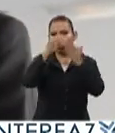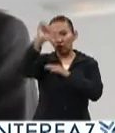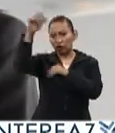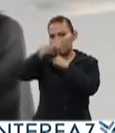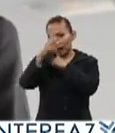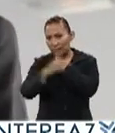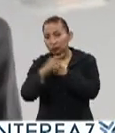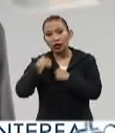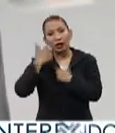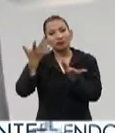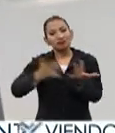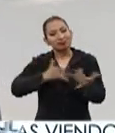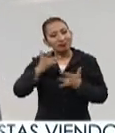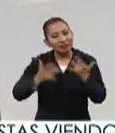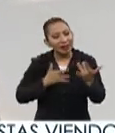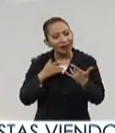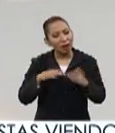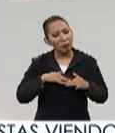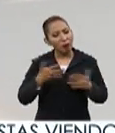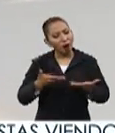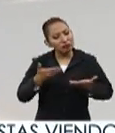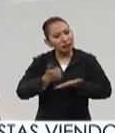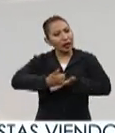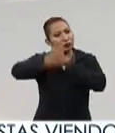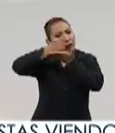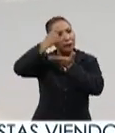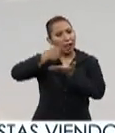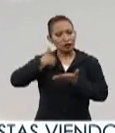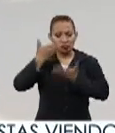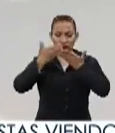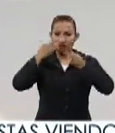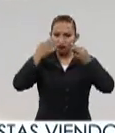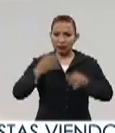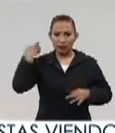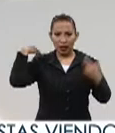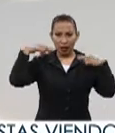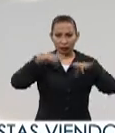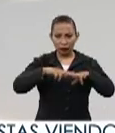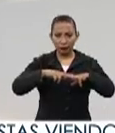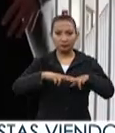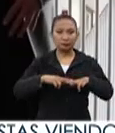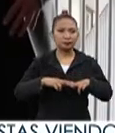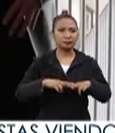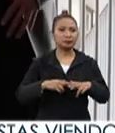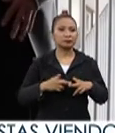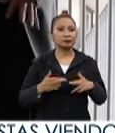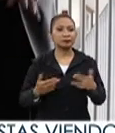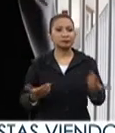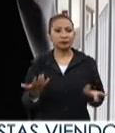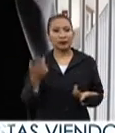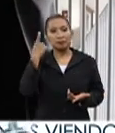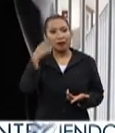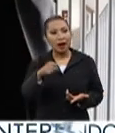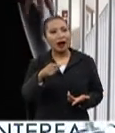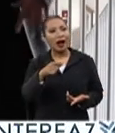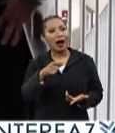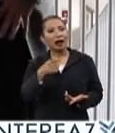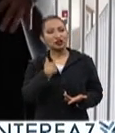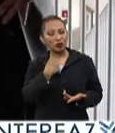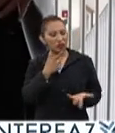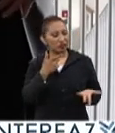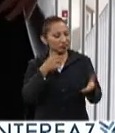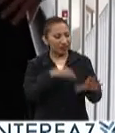al extranjero porque sentía que eso me iba a ayudar para mi formación como futuro docente y tenía que